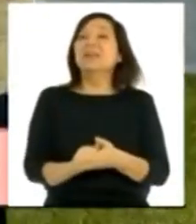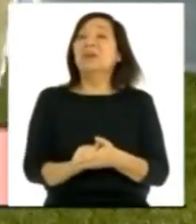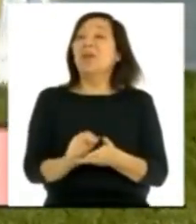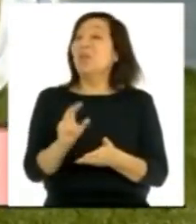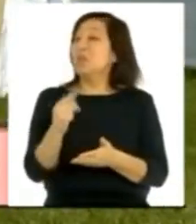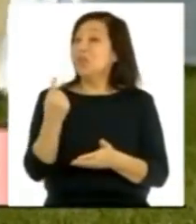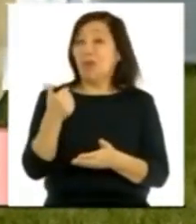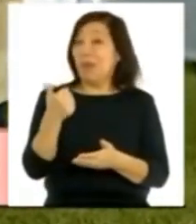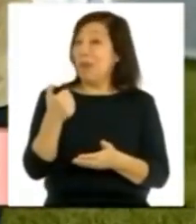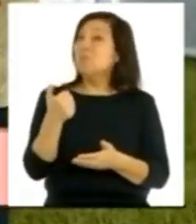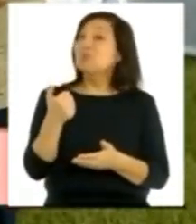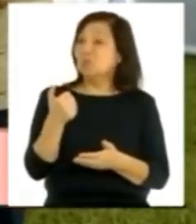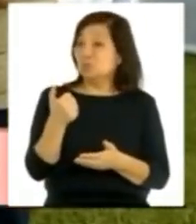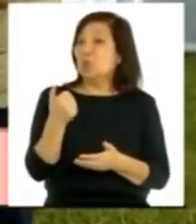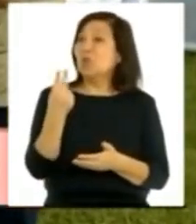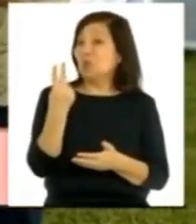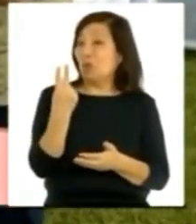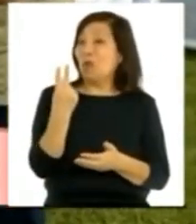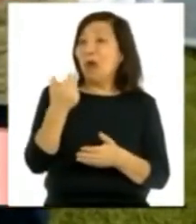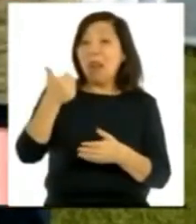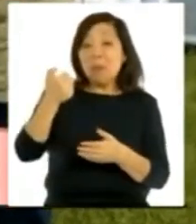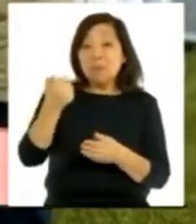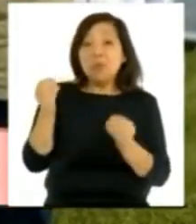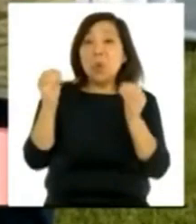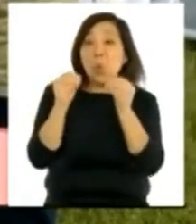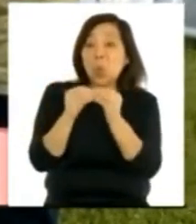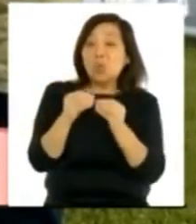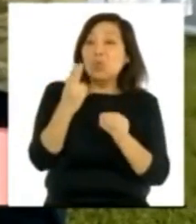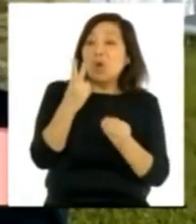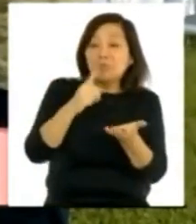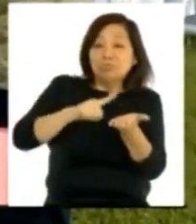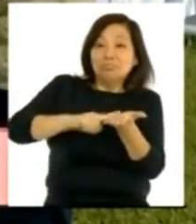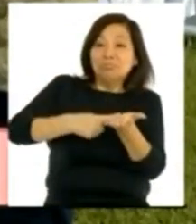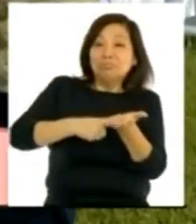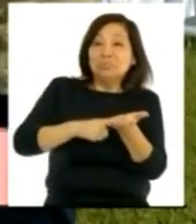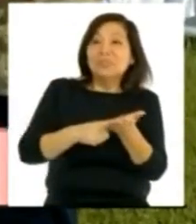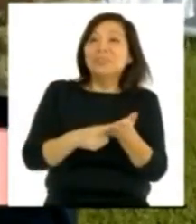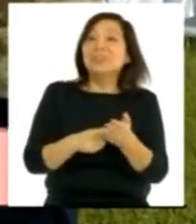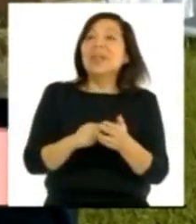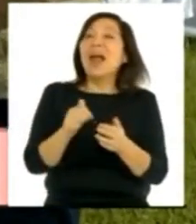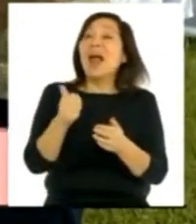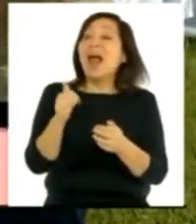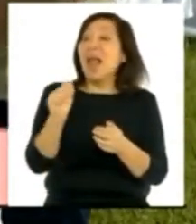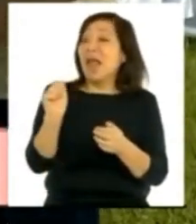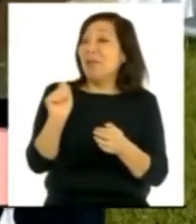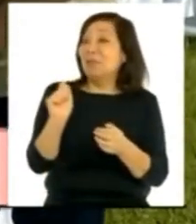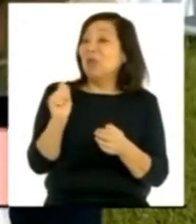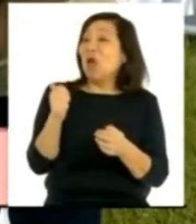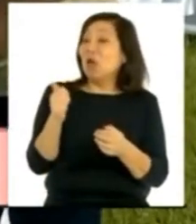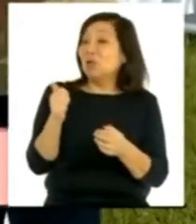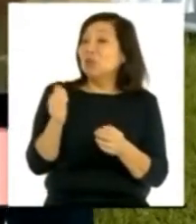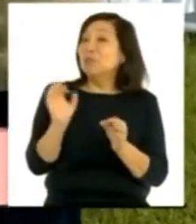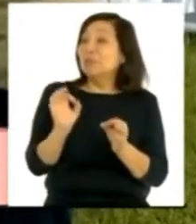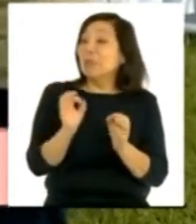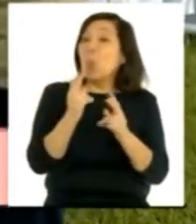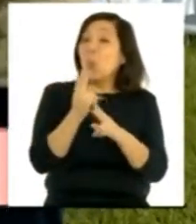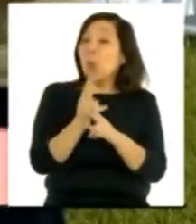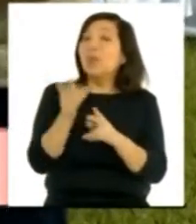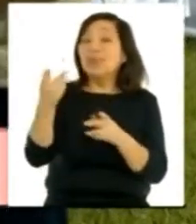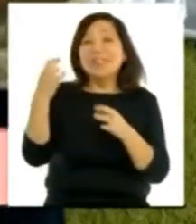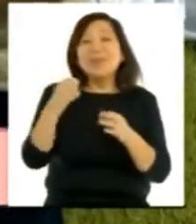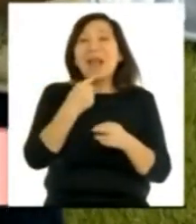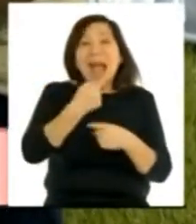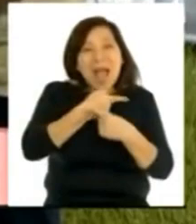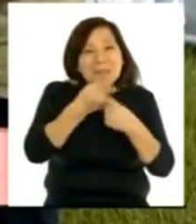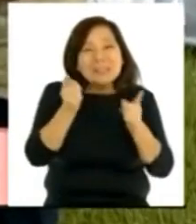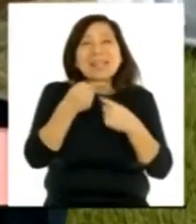solo el lapicero, sino también llevó este tampón para la huella digital. Así es, el lapicero azul también, que era una de las medidas, ¿no?, que hacía